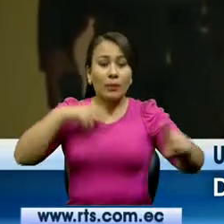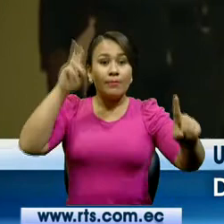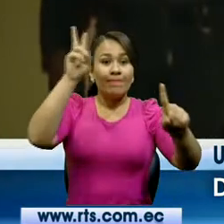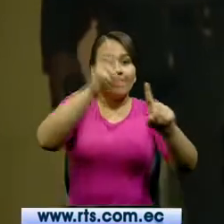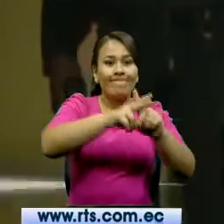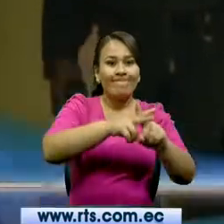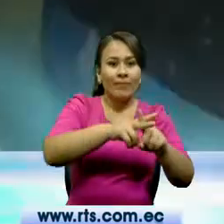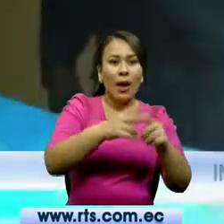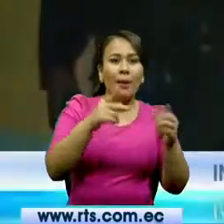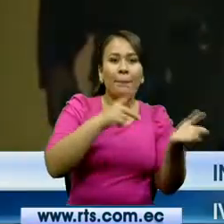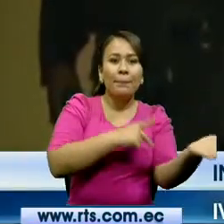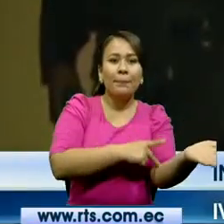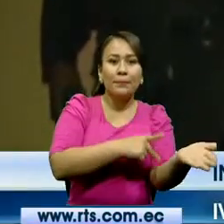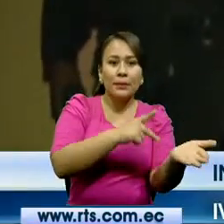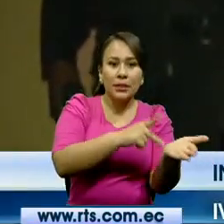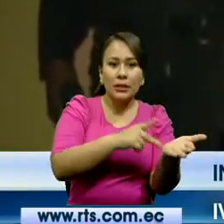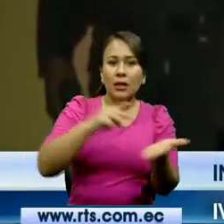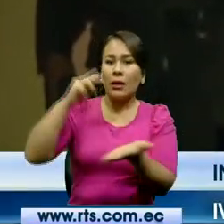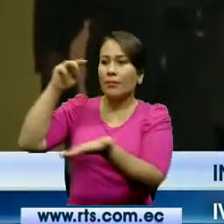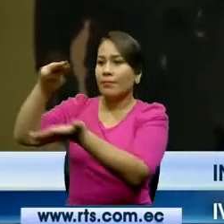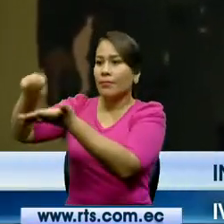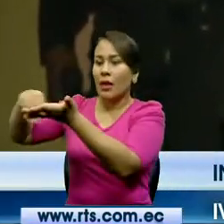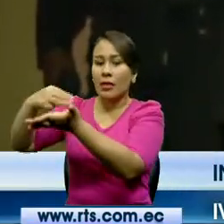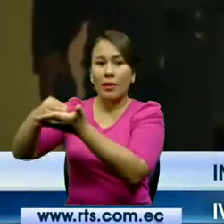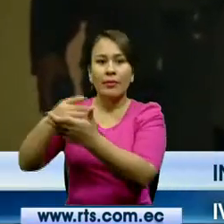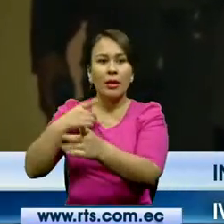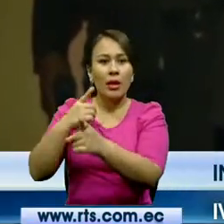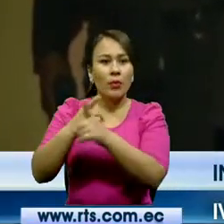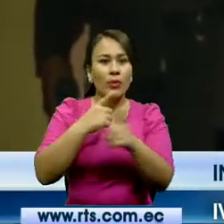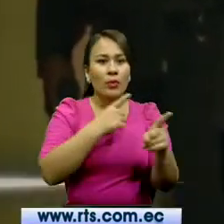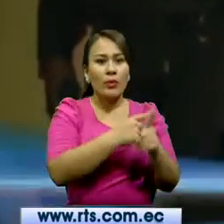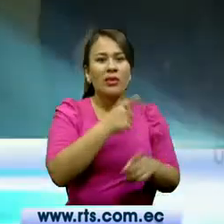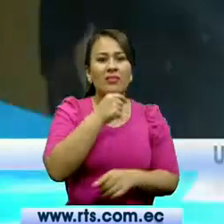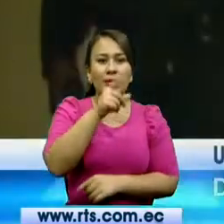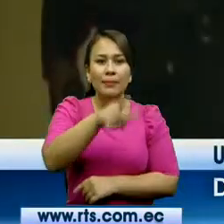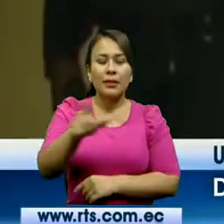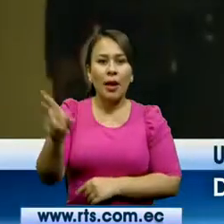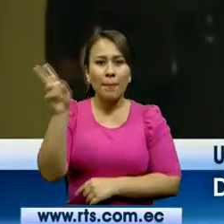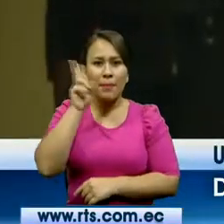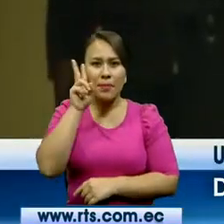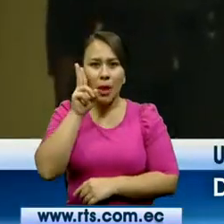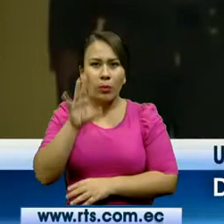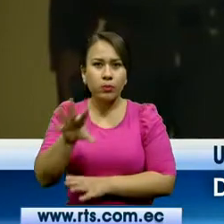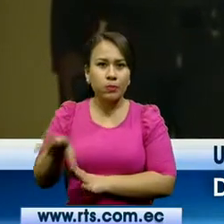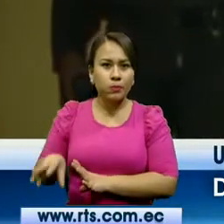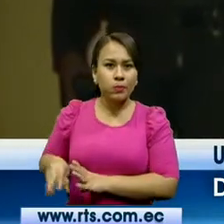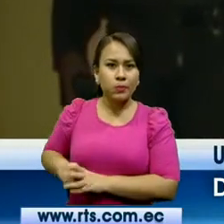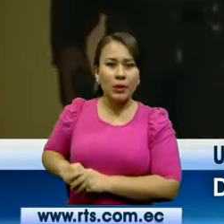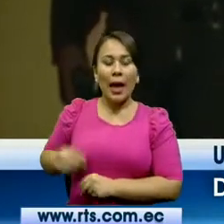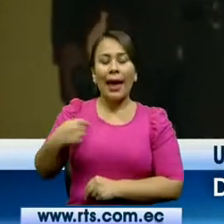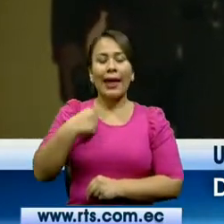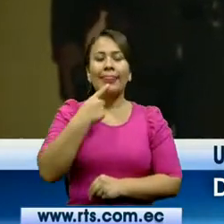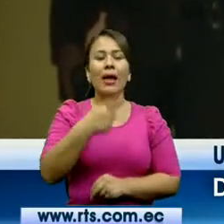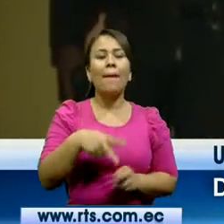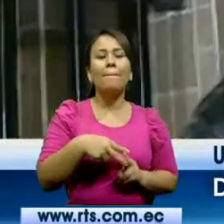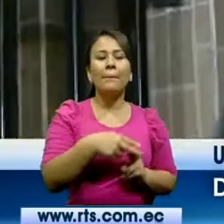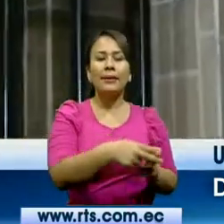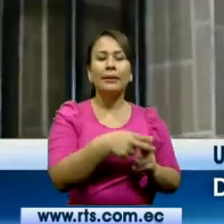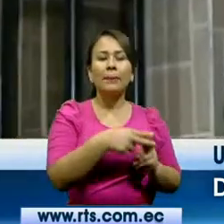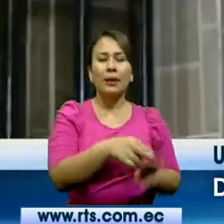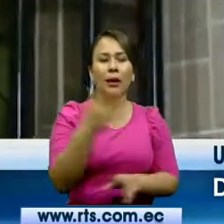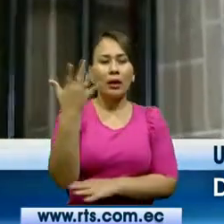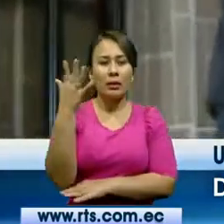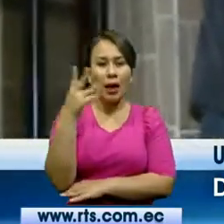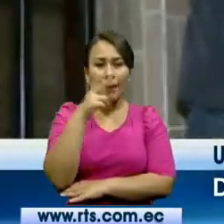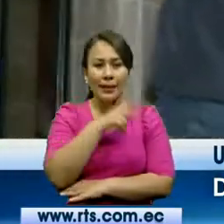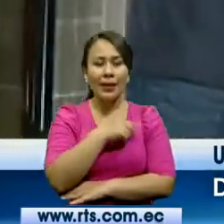y Manabí, desarticularon una presunta red dedicada a la estafa de personas. Ofrecían créditos a bajos intereses. La